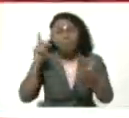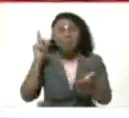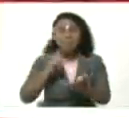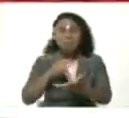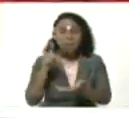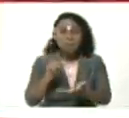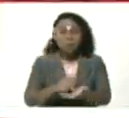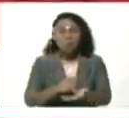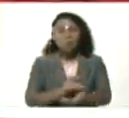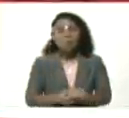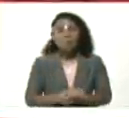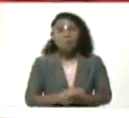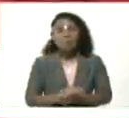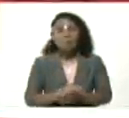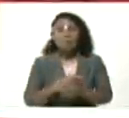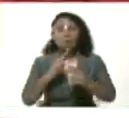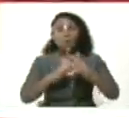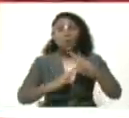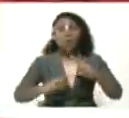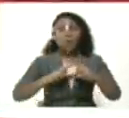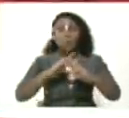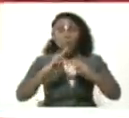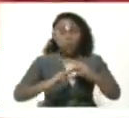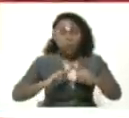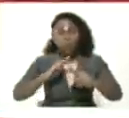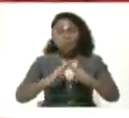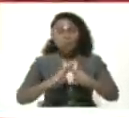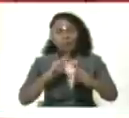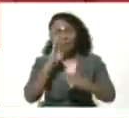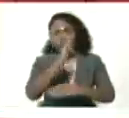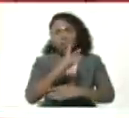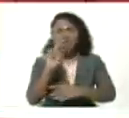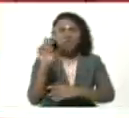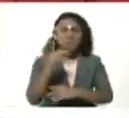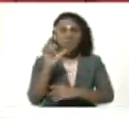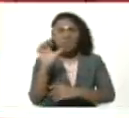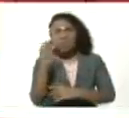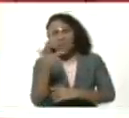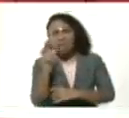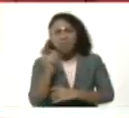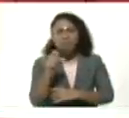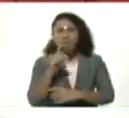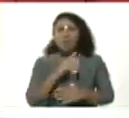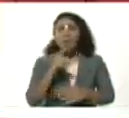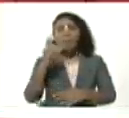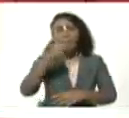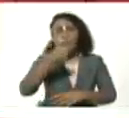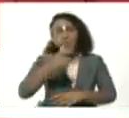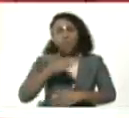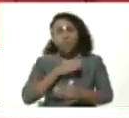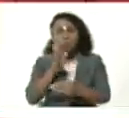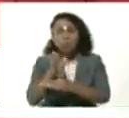participación universales, directas, no por segundo grado, tercero, no, no. La gente fue a votar y votó por Nicolás Maduro.